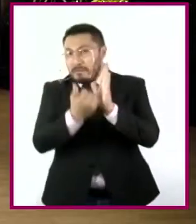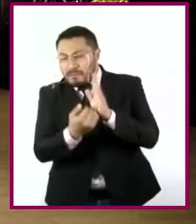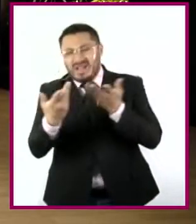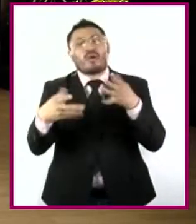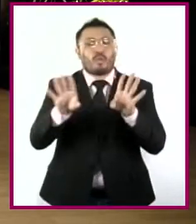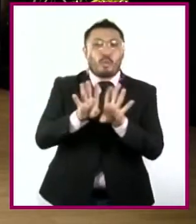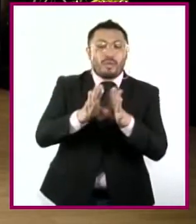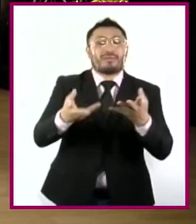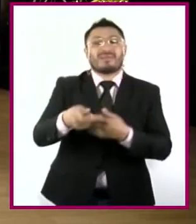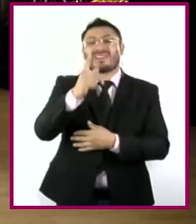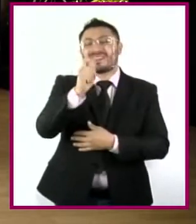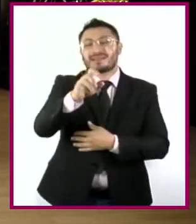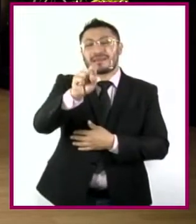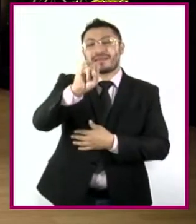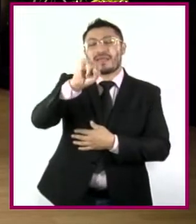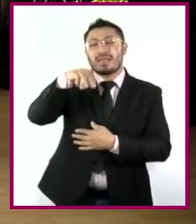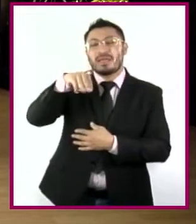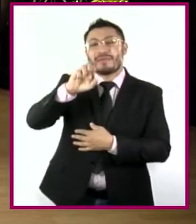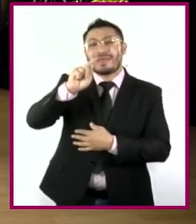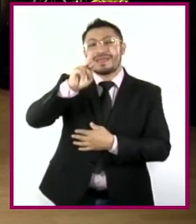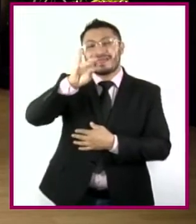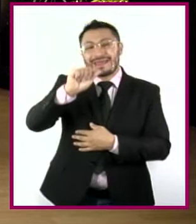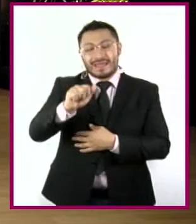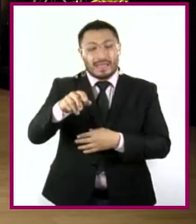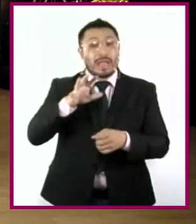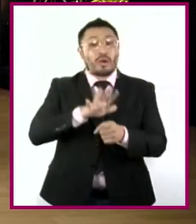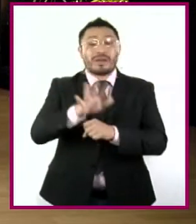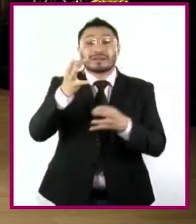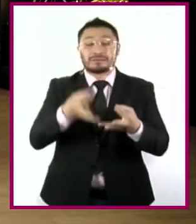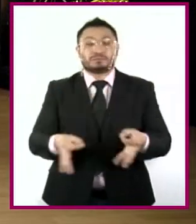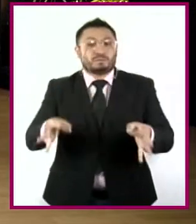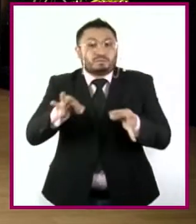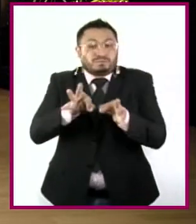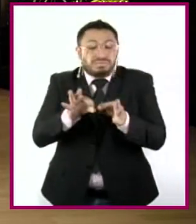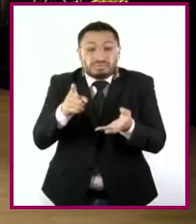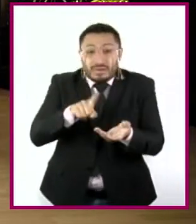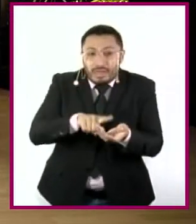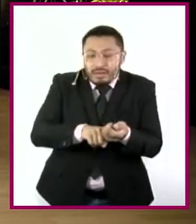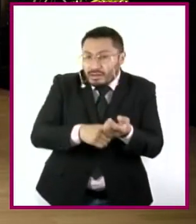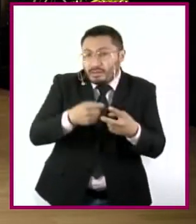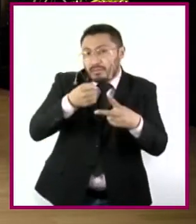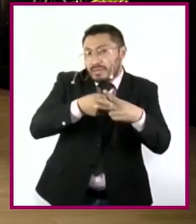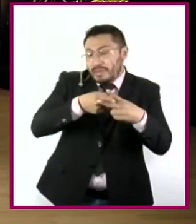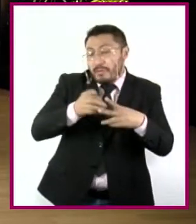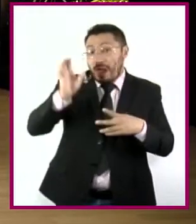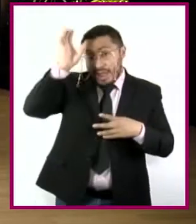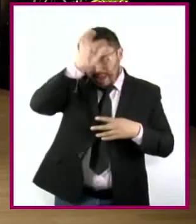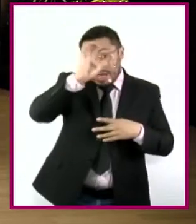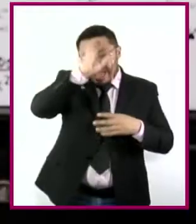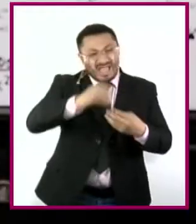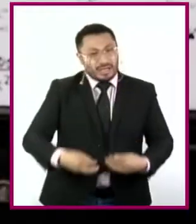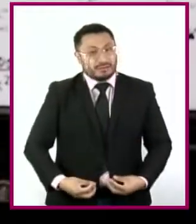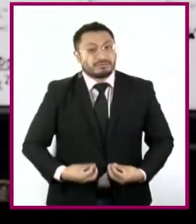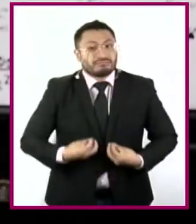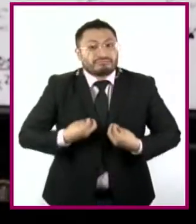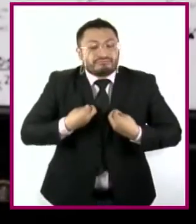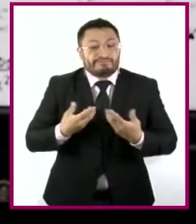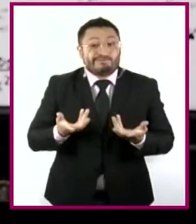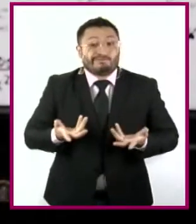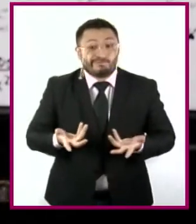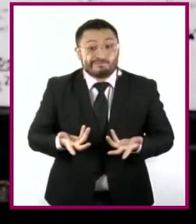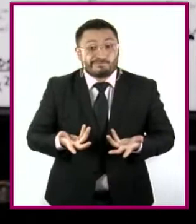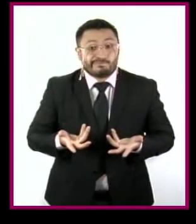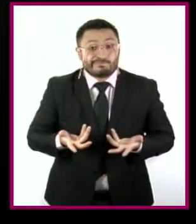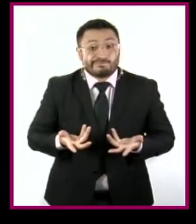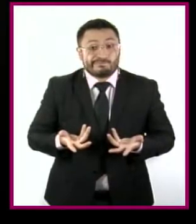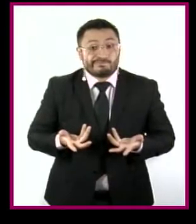es exactamente una simetría y qué importancia tiene en las matemáticas, en la ciencia y en nuestra vida?